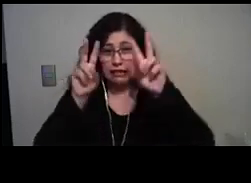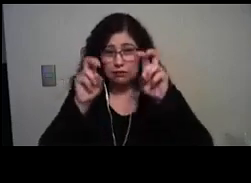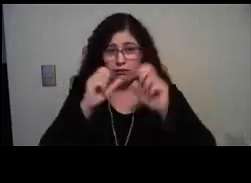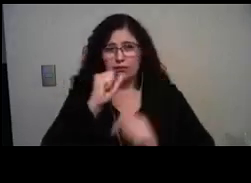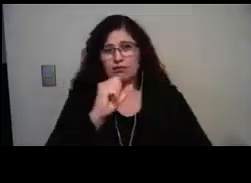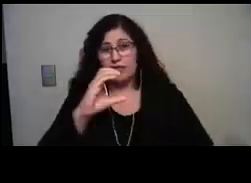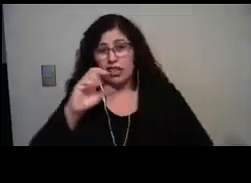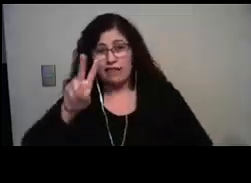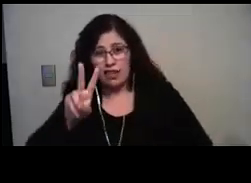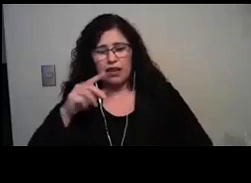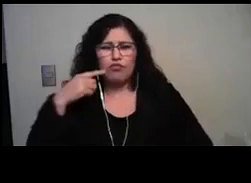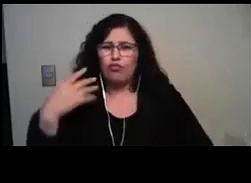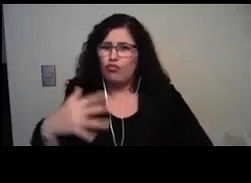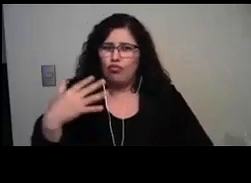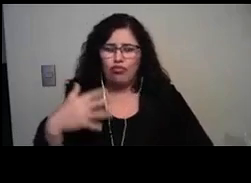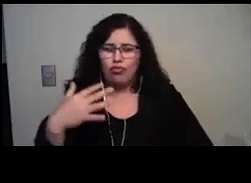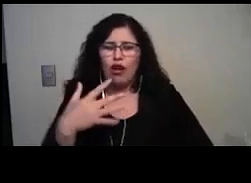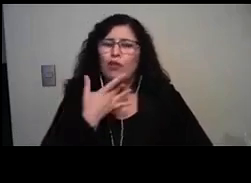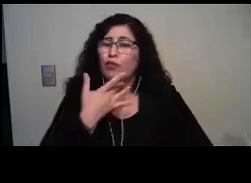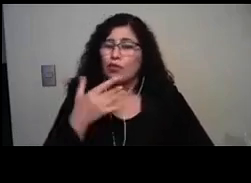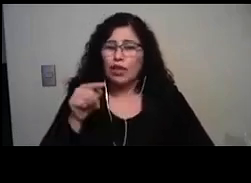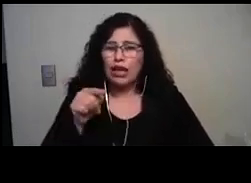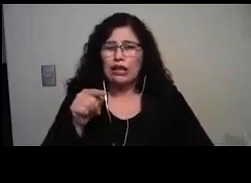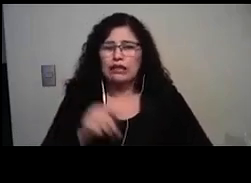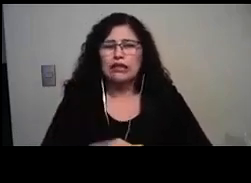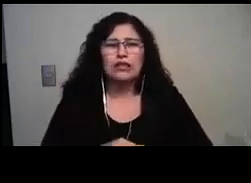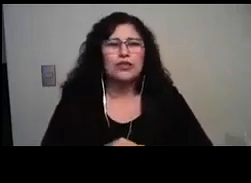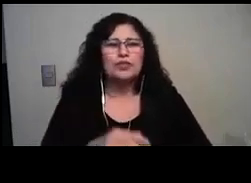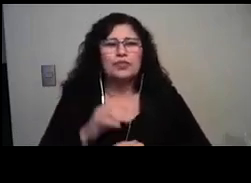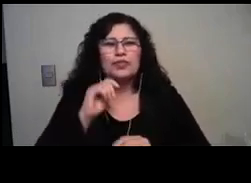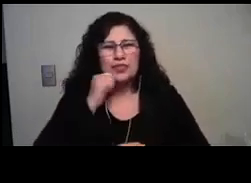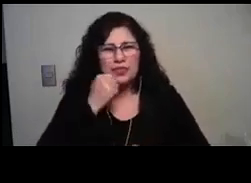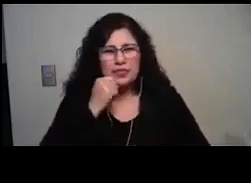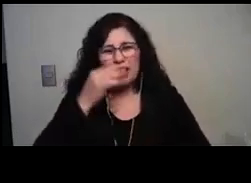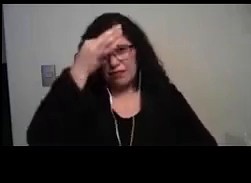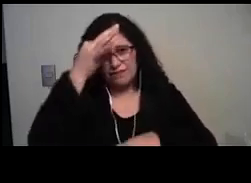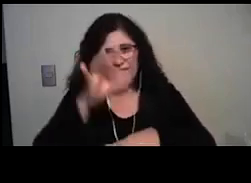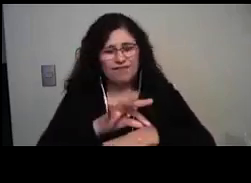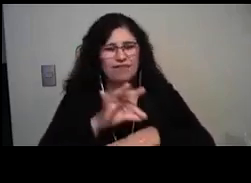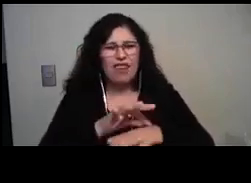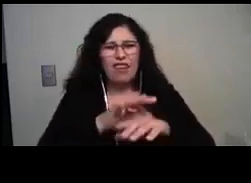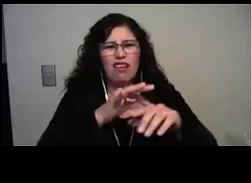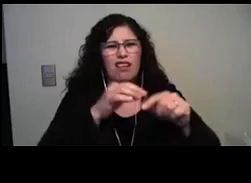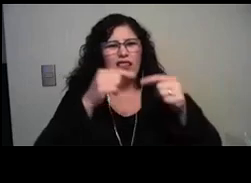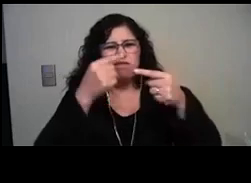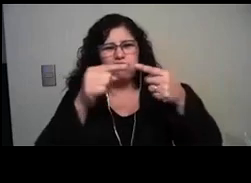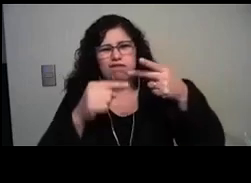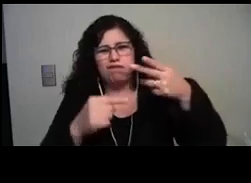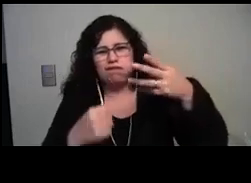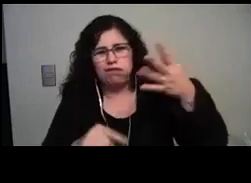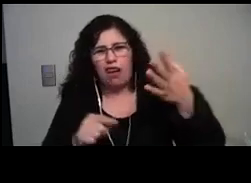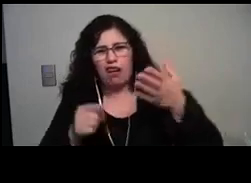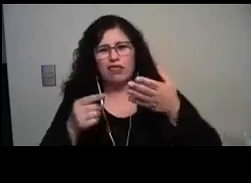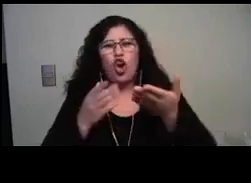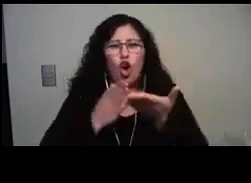¿ya? Porque es un conjunto de patologías que significan una gran cantidad de